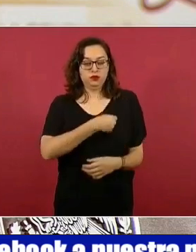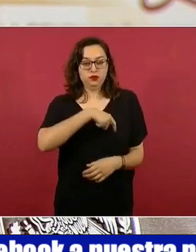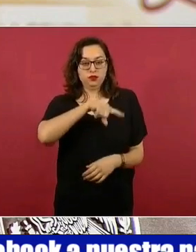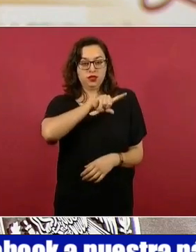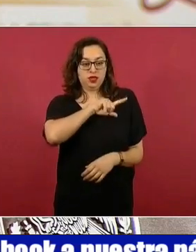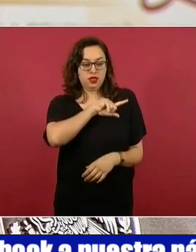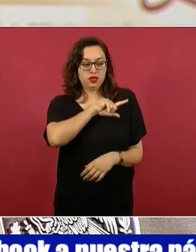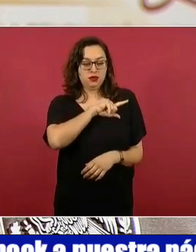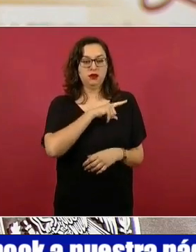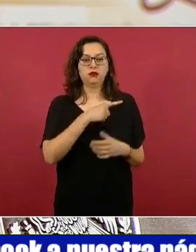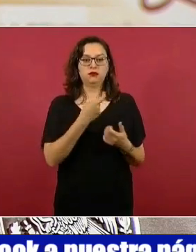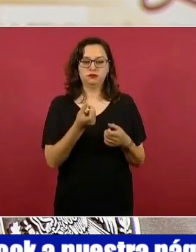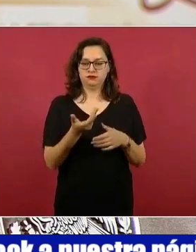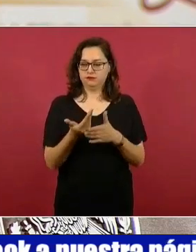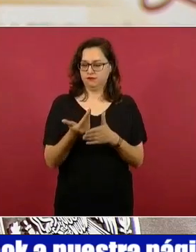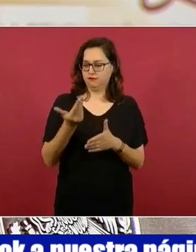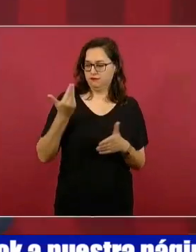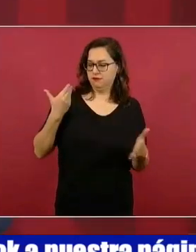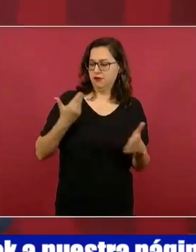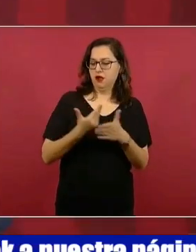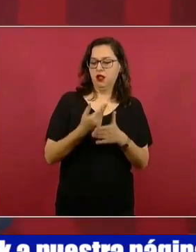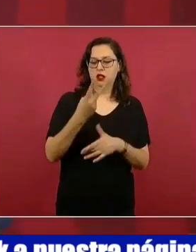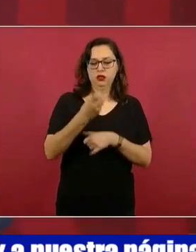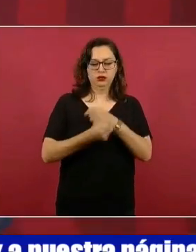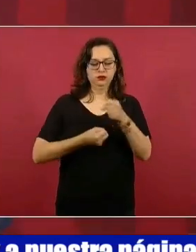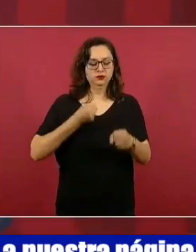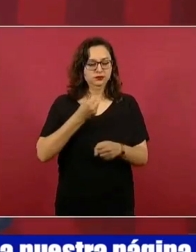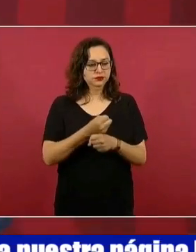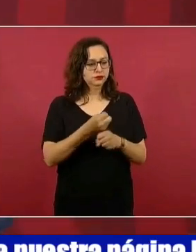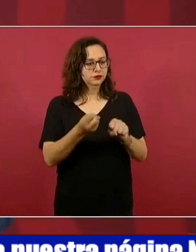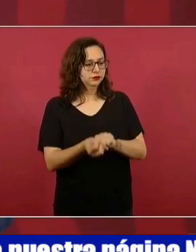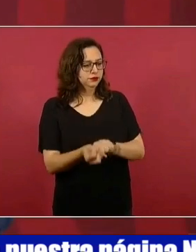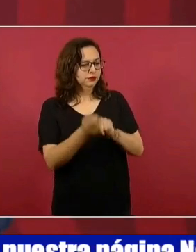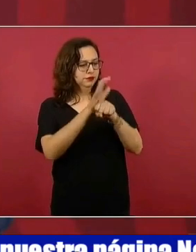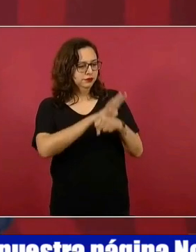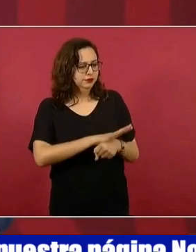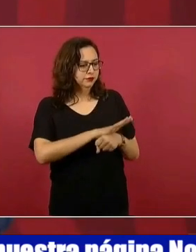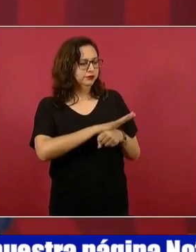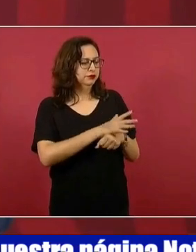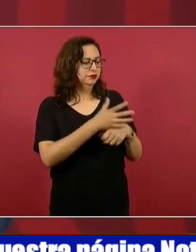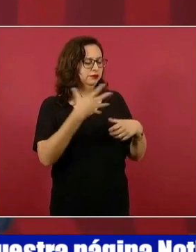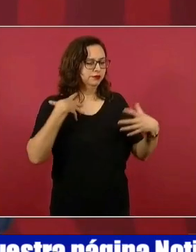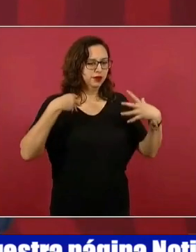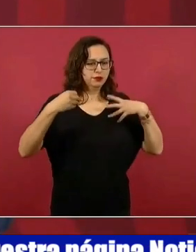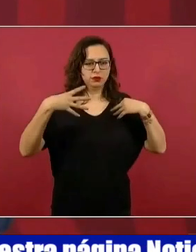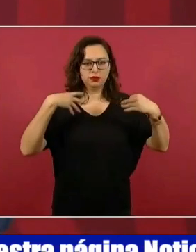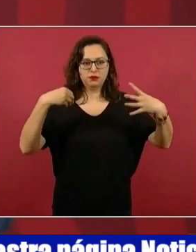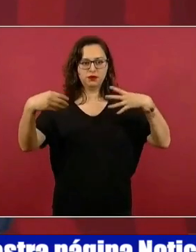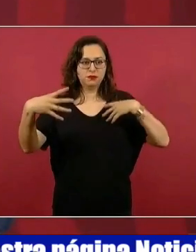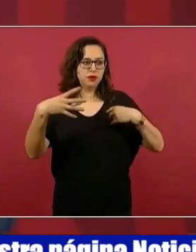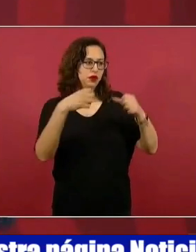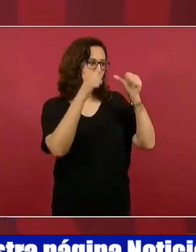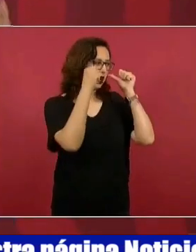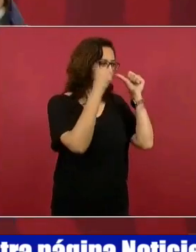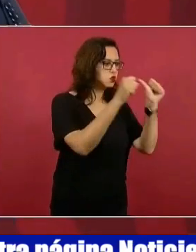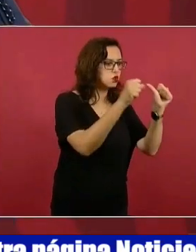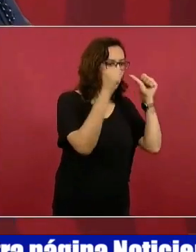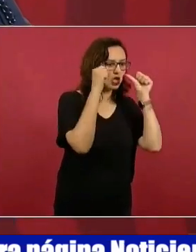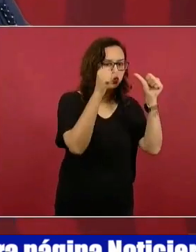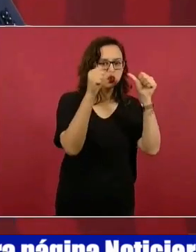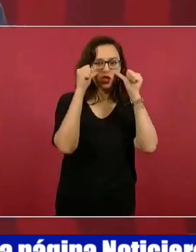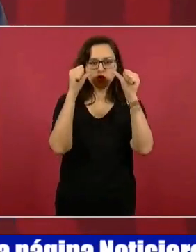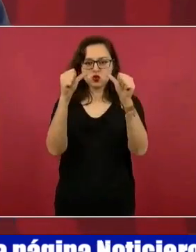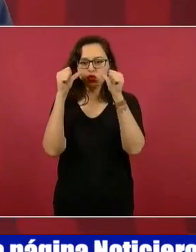yo tengo que cuidar eso, para eso me eligieron, para defender los intereses del pueblo. ¿No? Y dice, y a pesar de